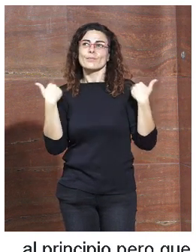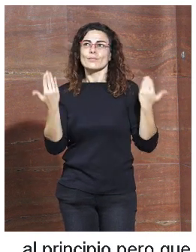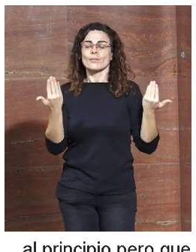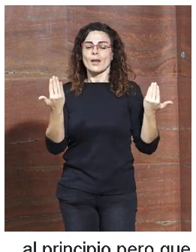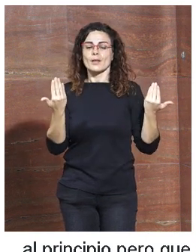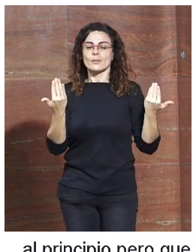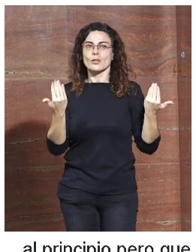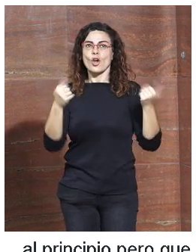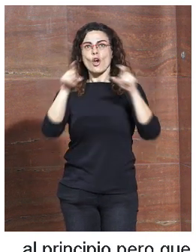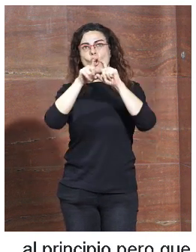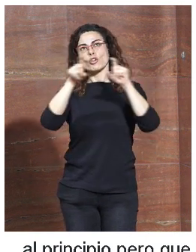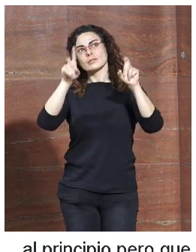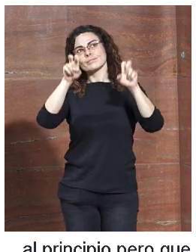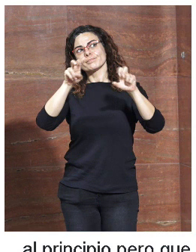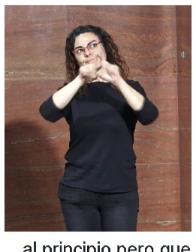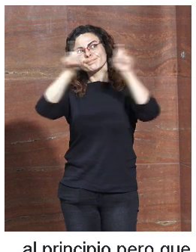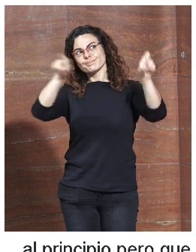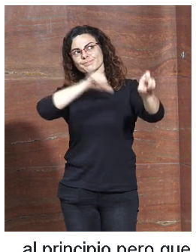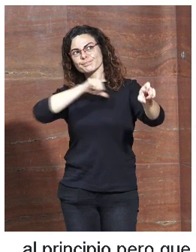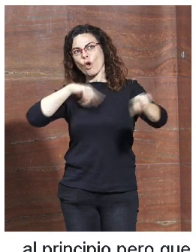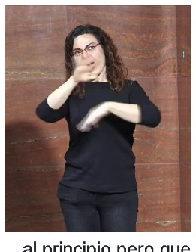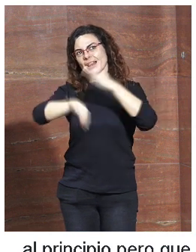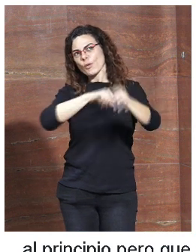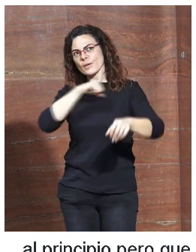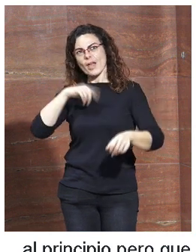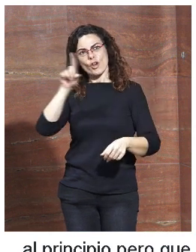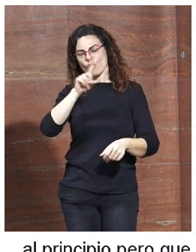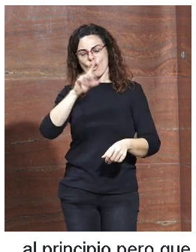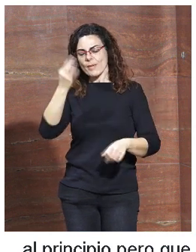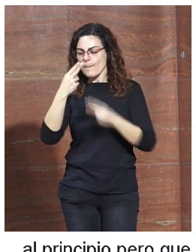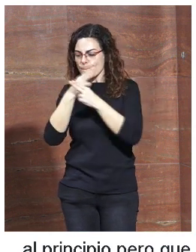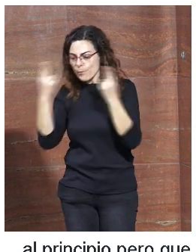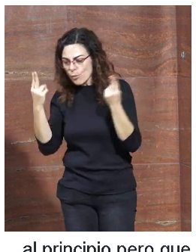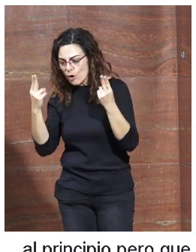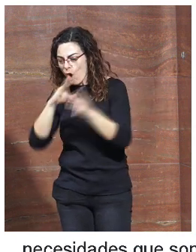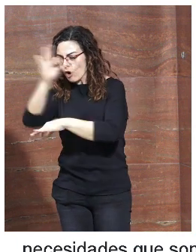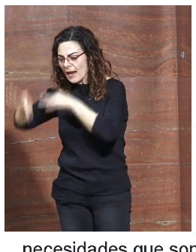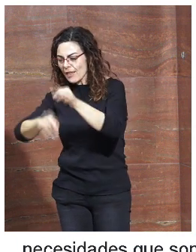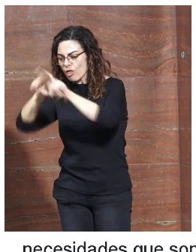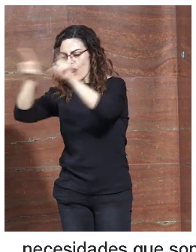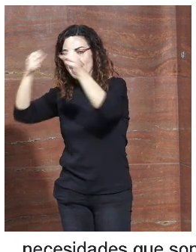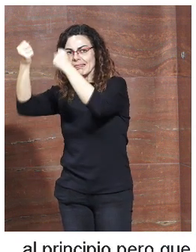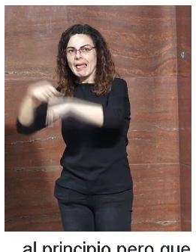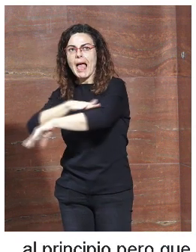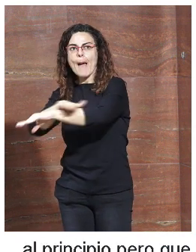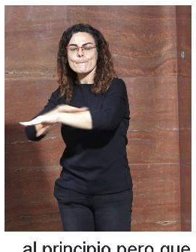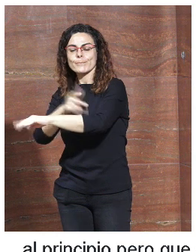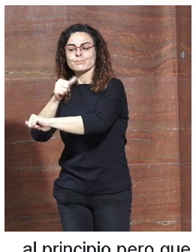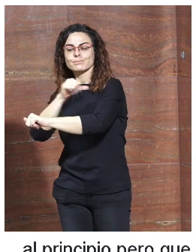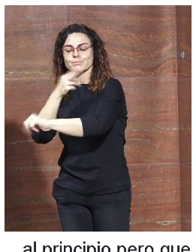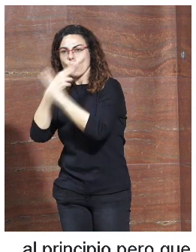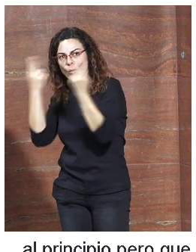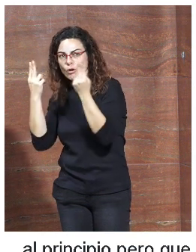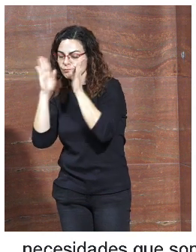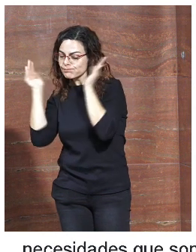las organizaciones privadas, pero sobre todo desde las organizaciones públicas, desde las administraciones. Es decir,